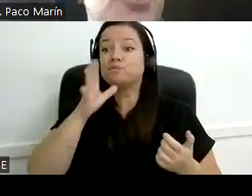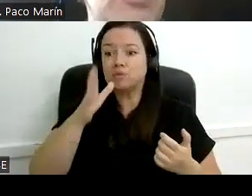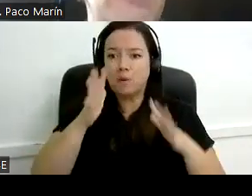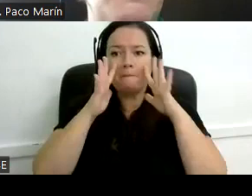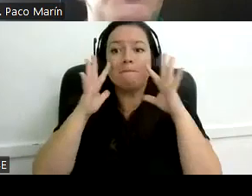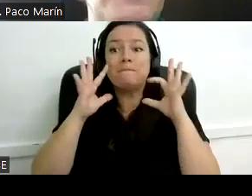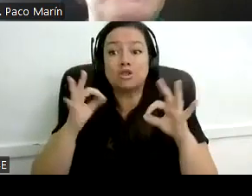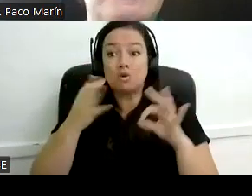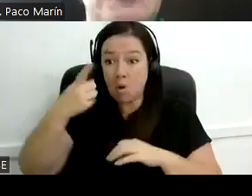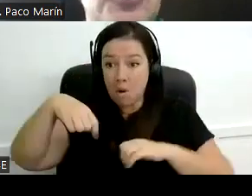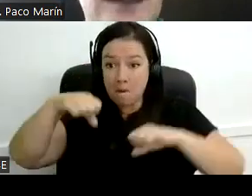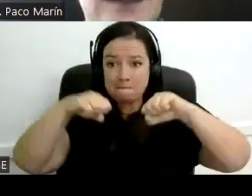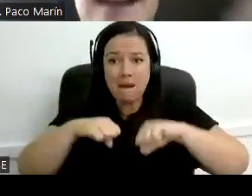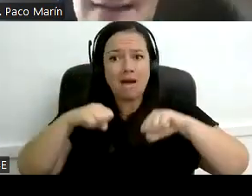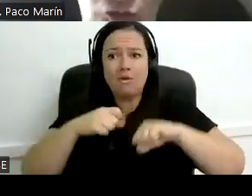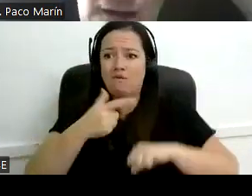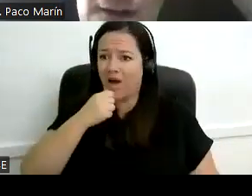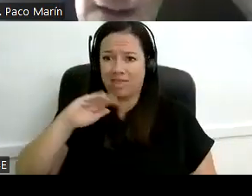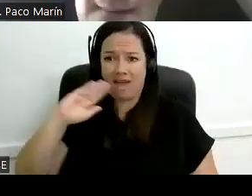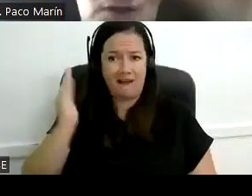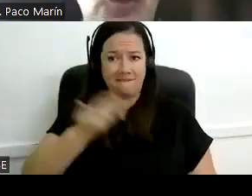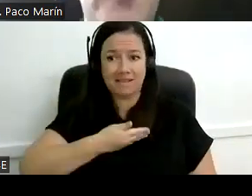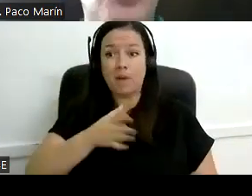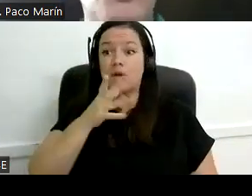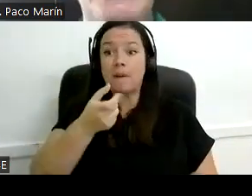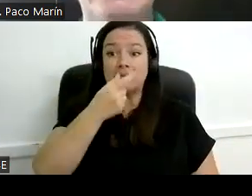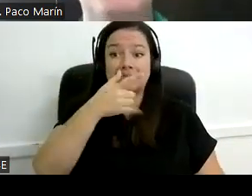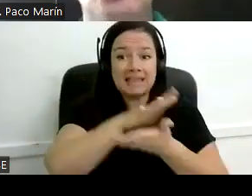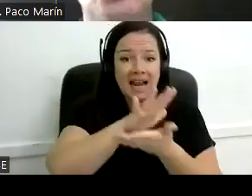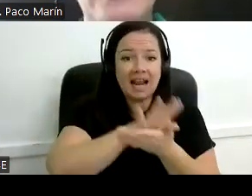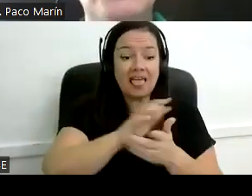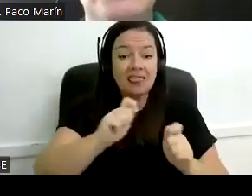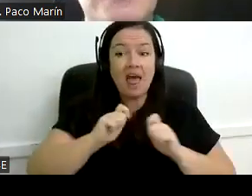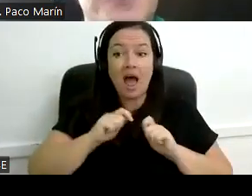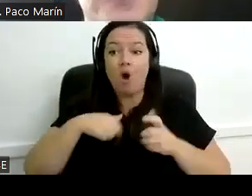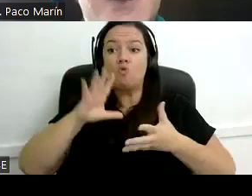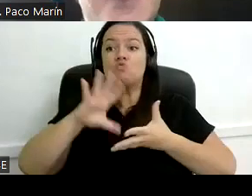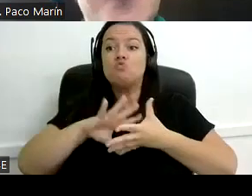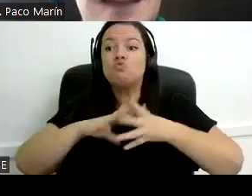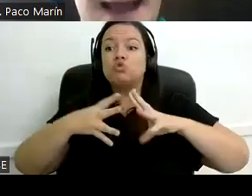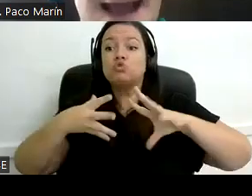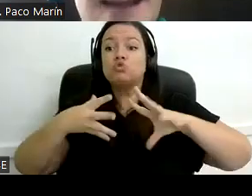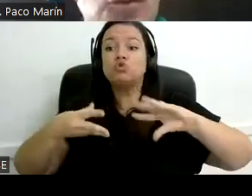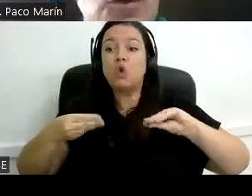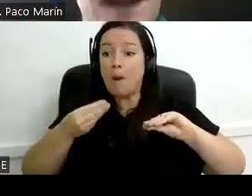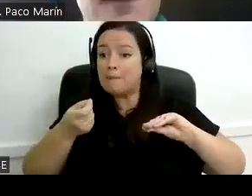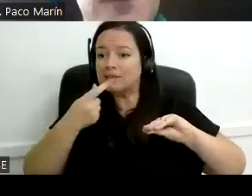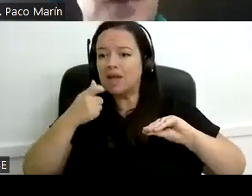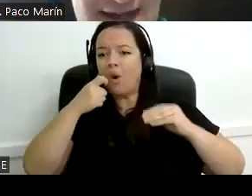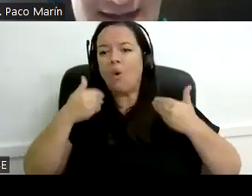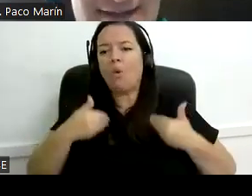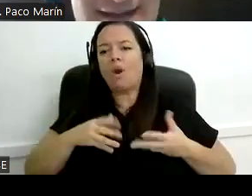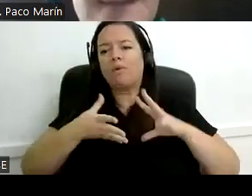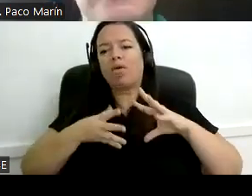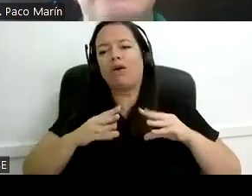gente mayor por una razón muy sencilla. Los tranquilizantes también los utilizamos como relajantes musculares, de manera que si alguien duerme gracias a